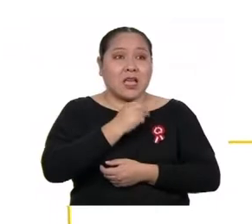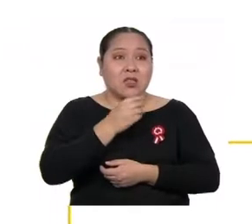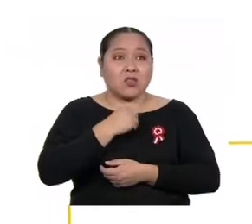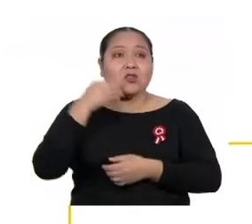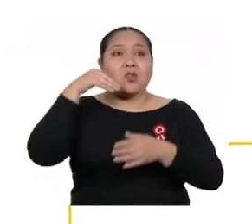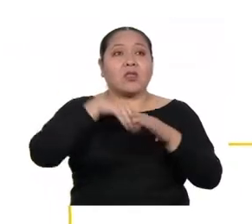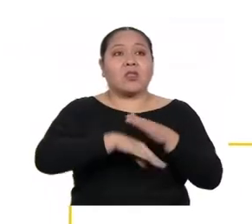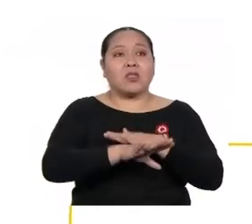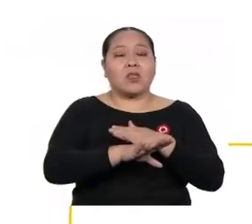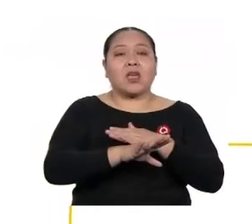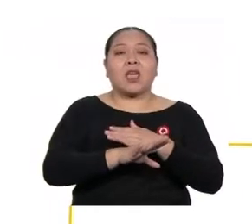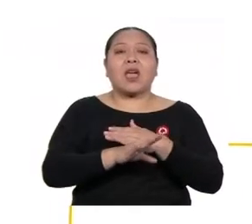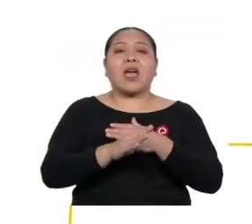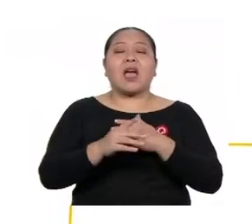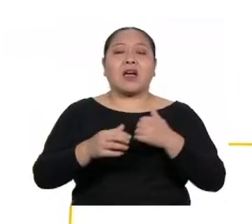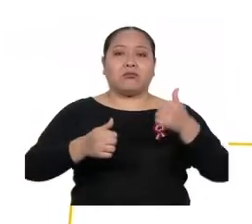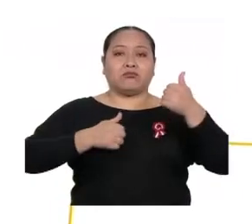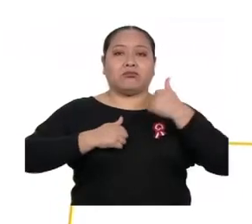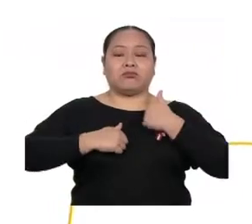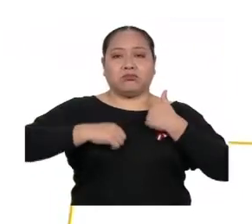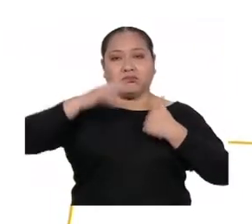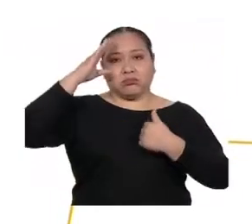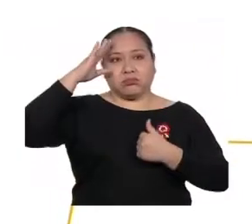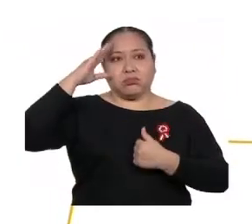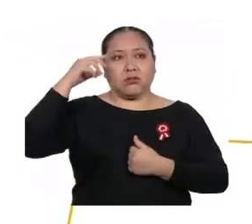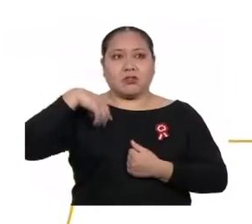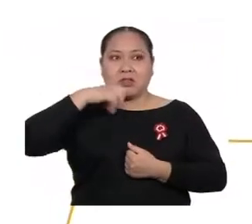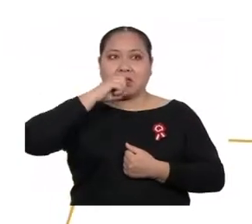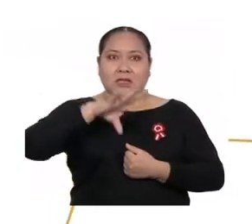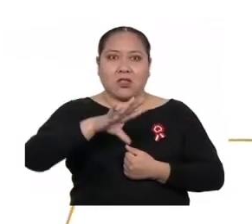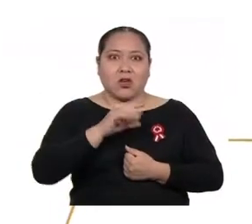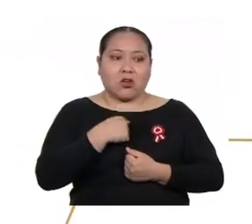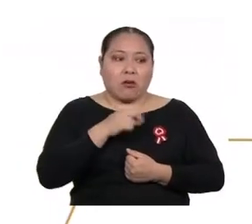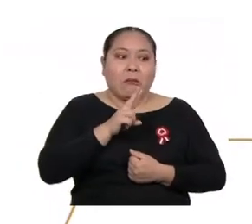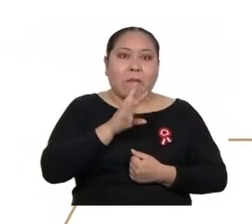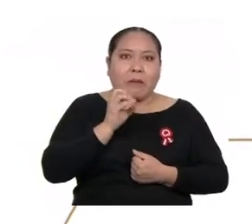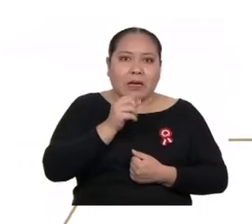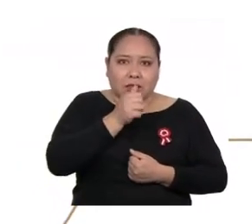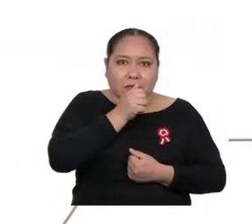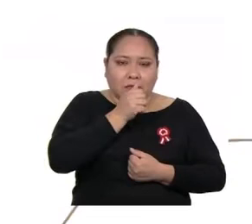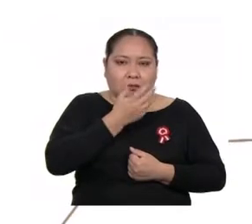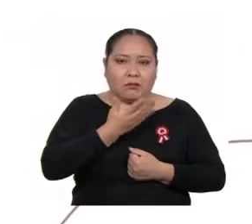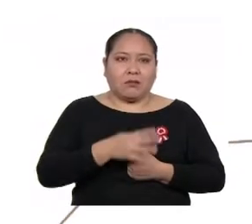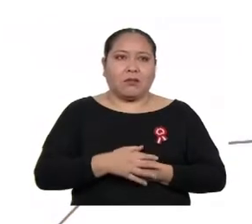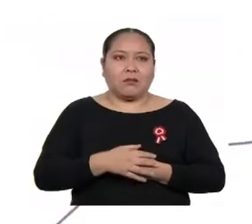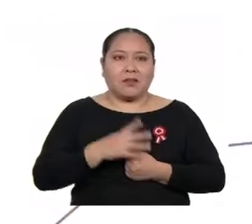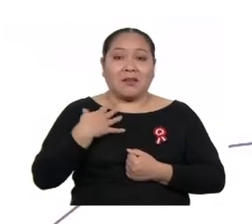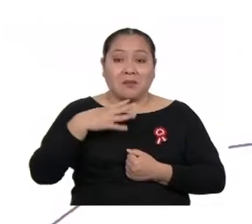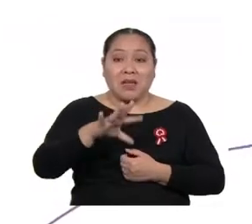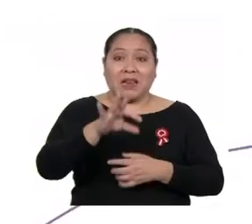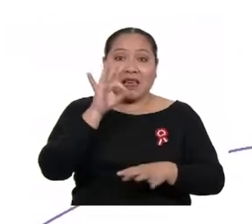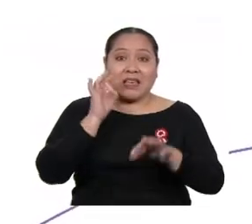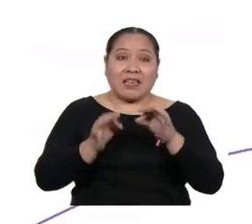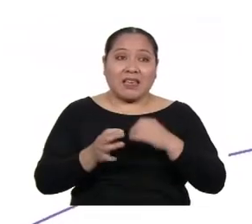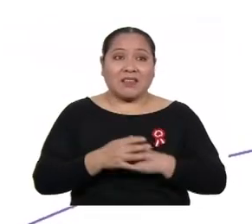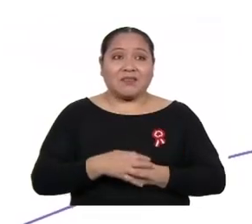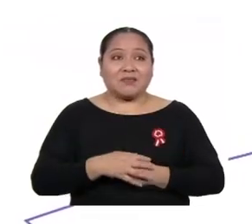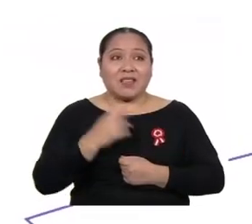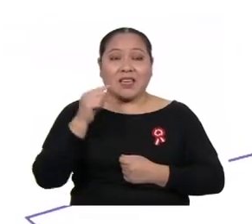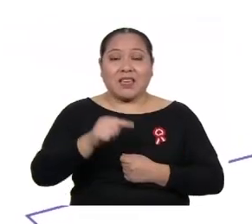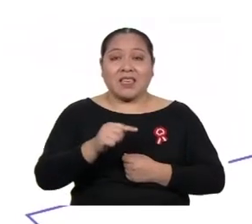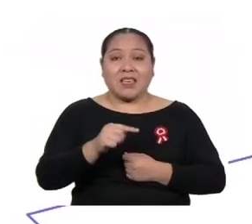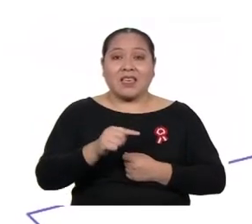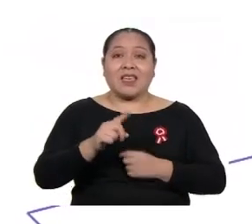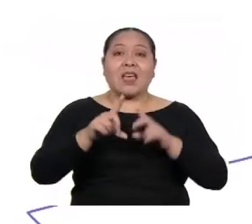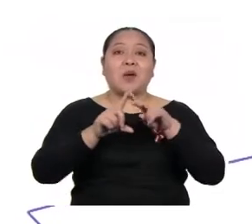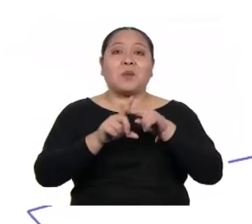los registros militares, diciendo que tenía 20, y salí sorteado. Ahí fue